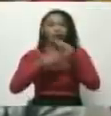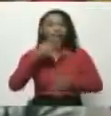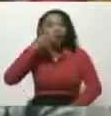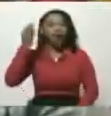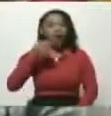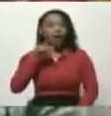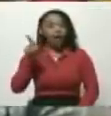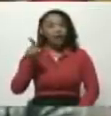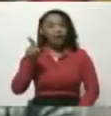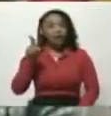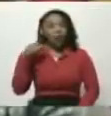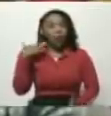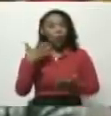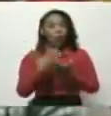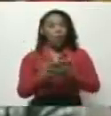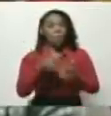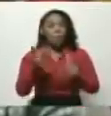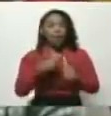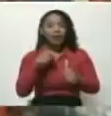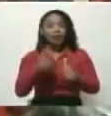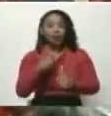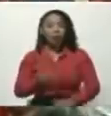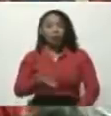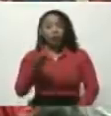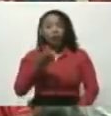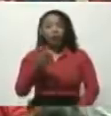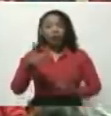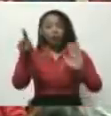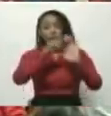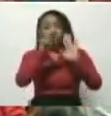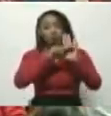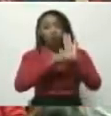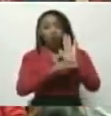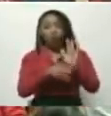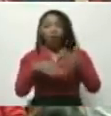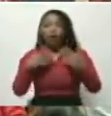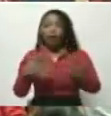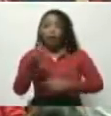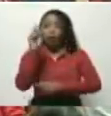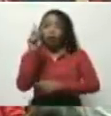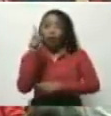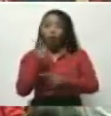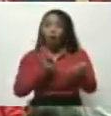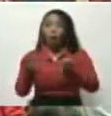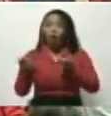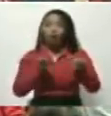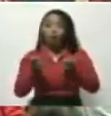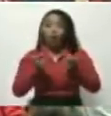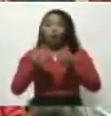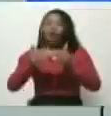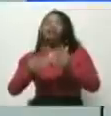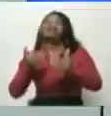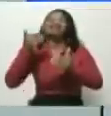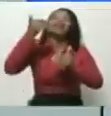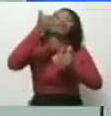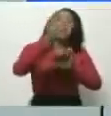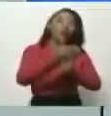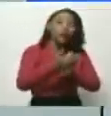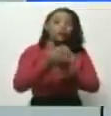toda esta serie de principios esplendorosos de los estatutos es un control posterior.